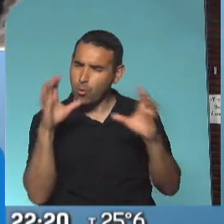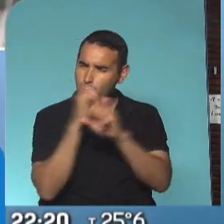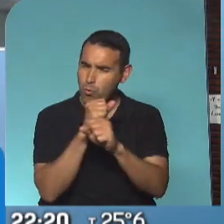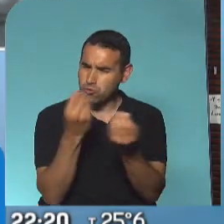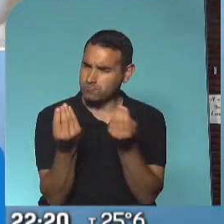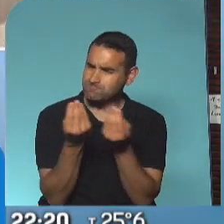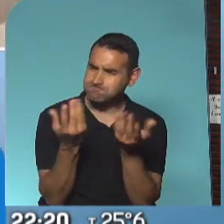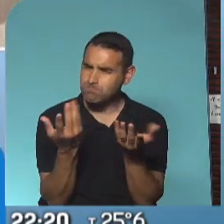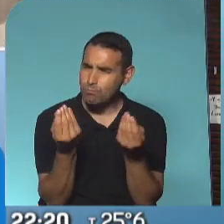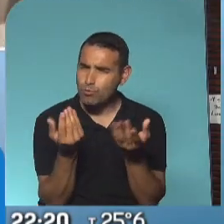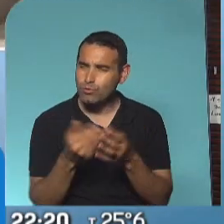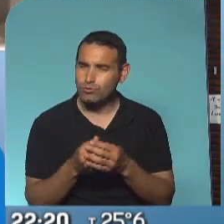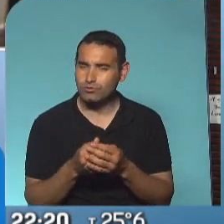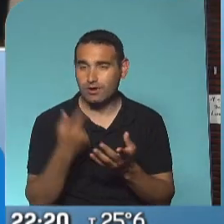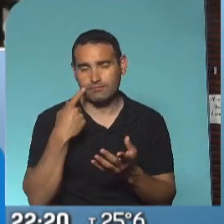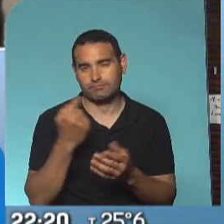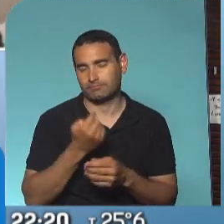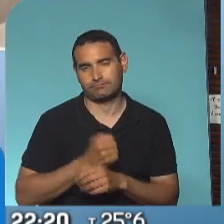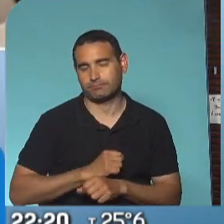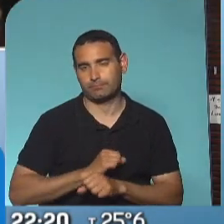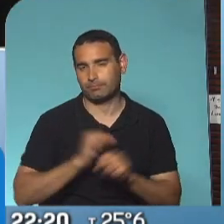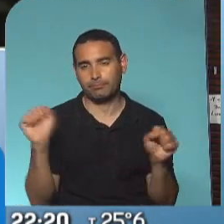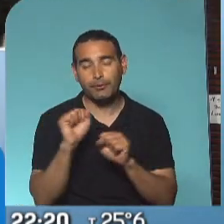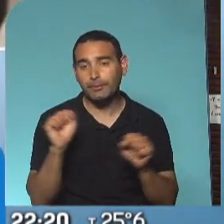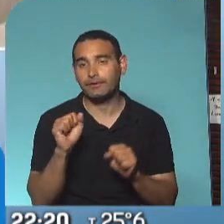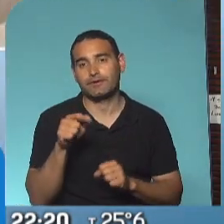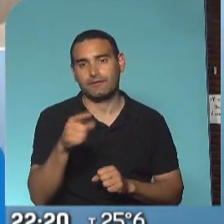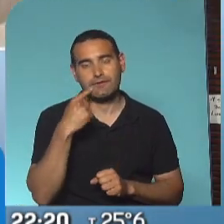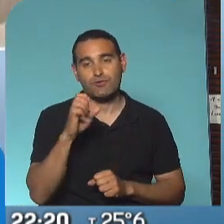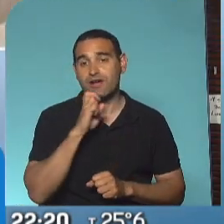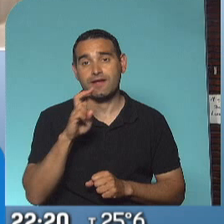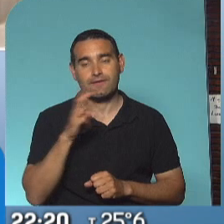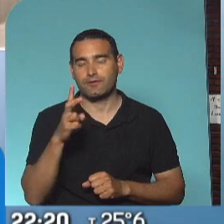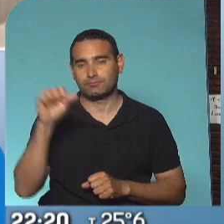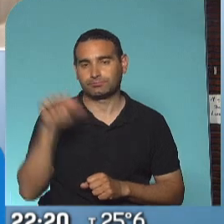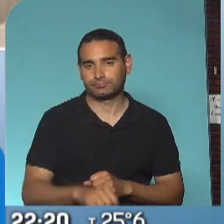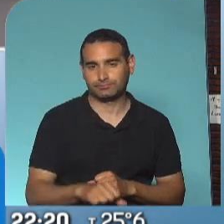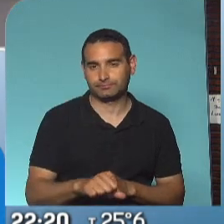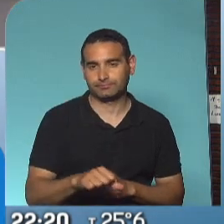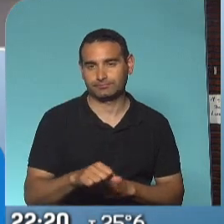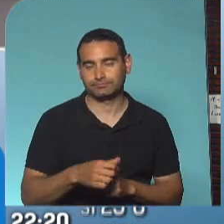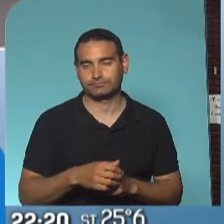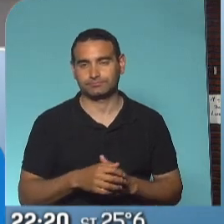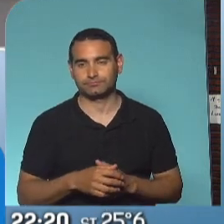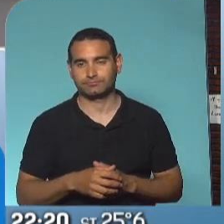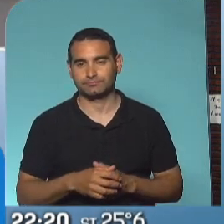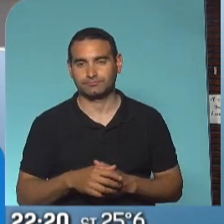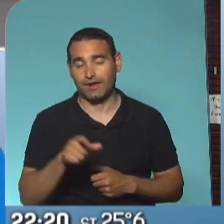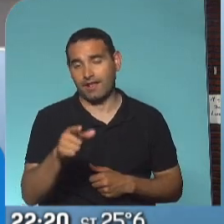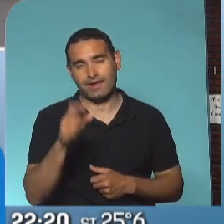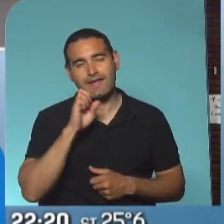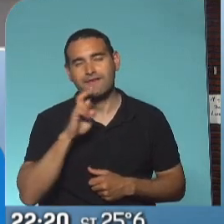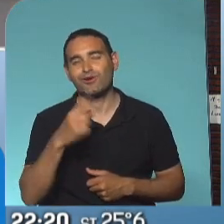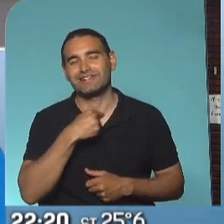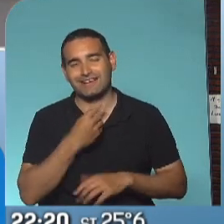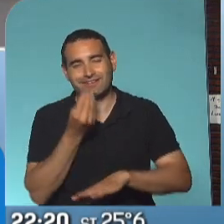la situación que explota y se le va de las manos a un Evo con intencionalidad de eternizarse en el poder, o por lo menos